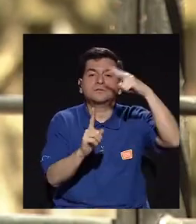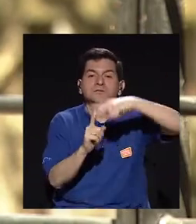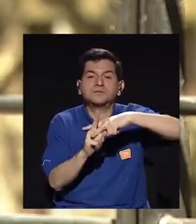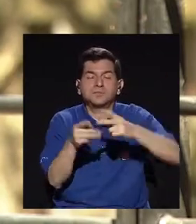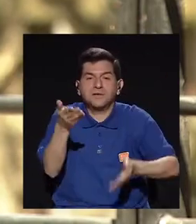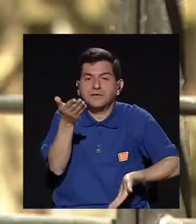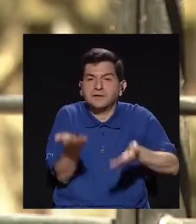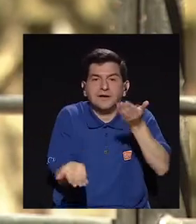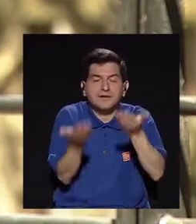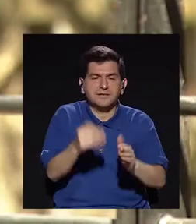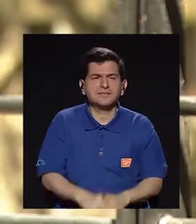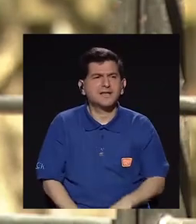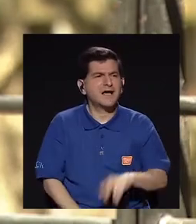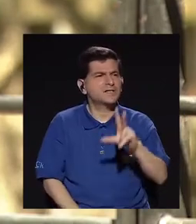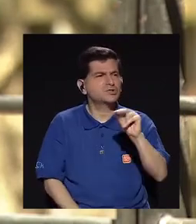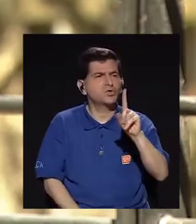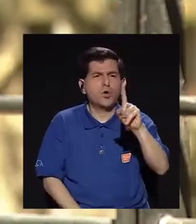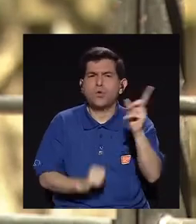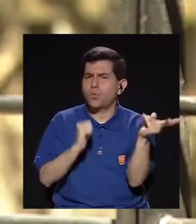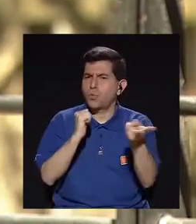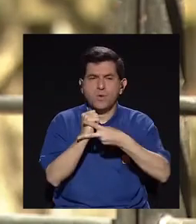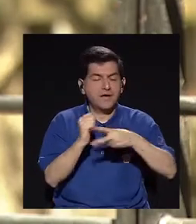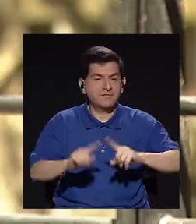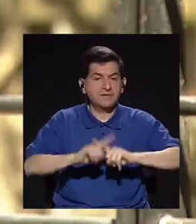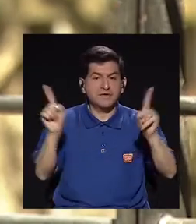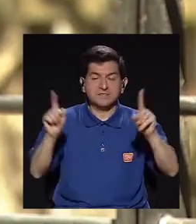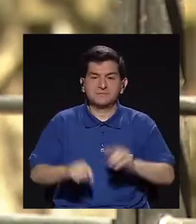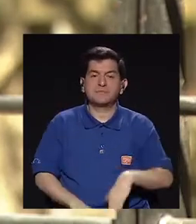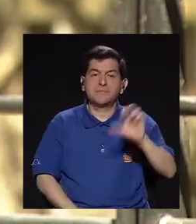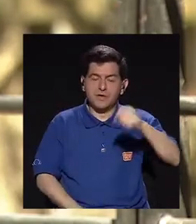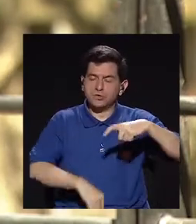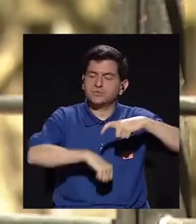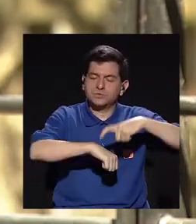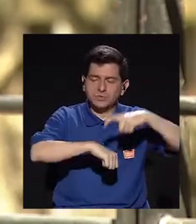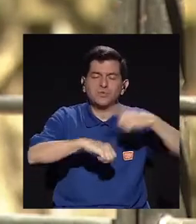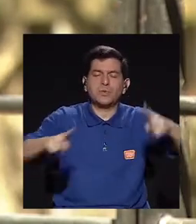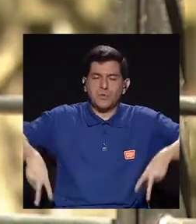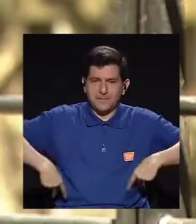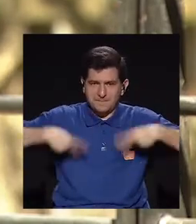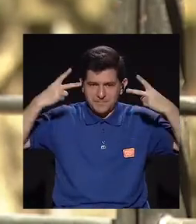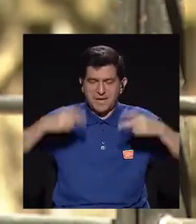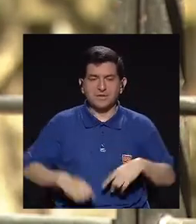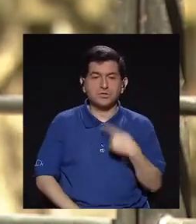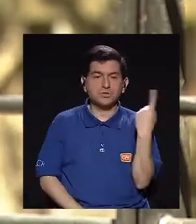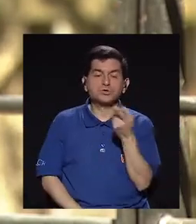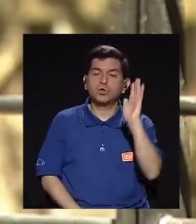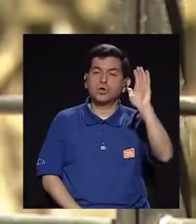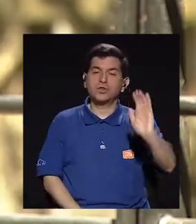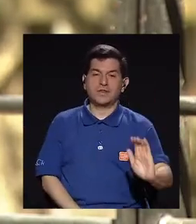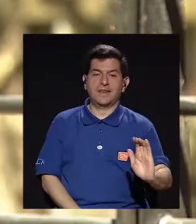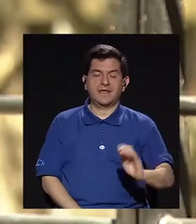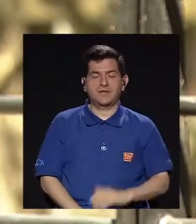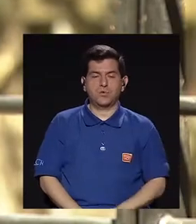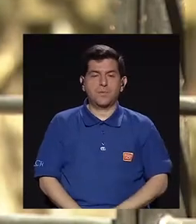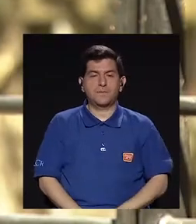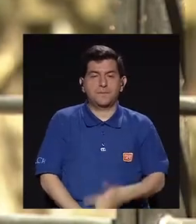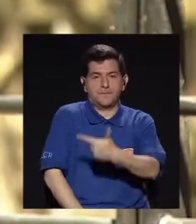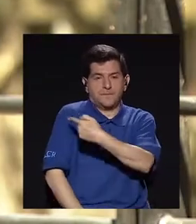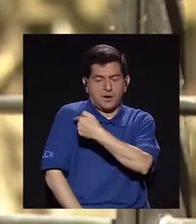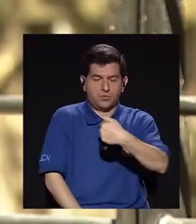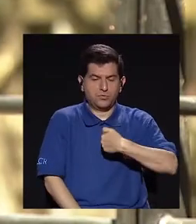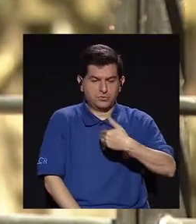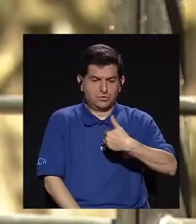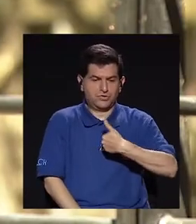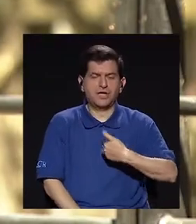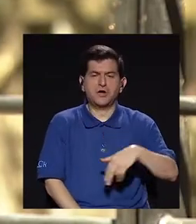que se aplican, no que sea una única vez, pero sí en un determinado momento de la vida, entonces solo en la infancia. Ya hay vacunas